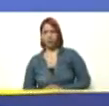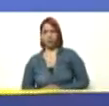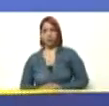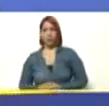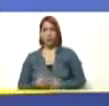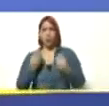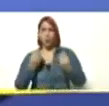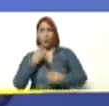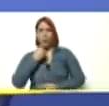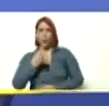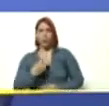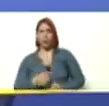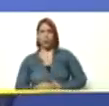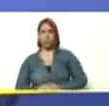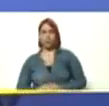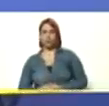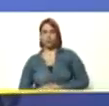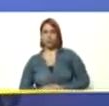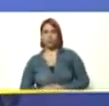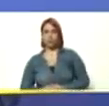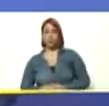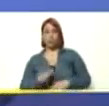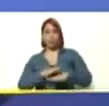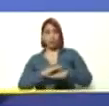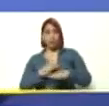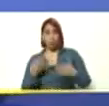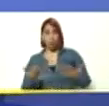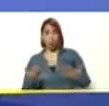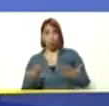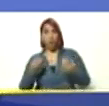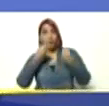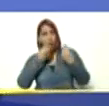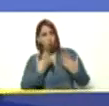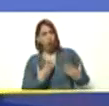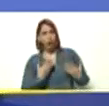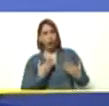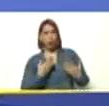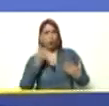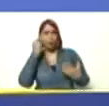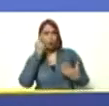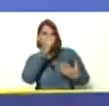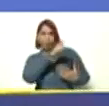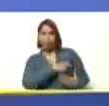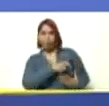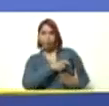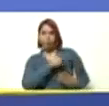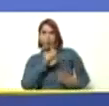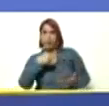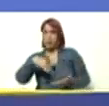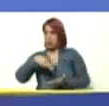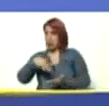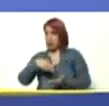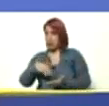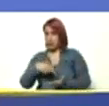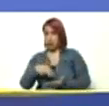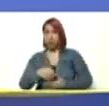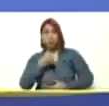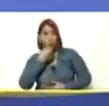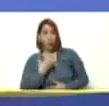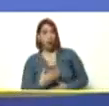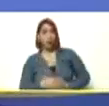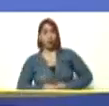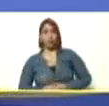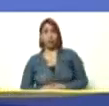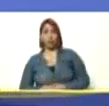como dice el dicho aquel, porque lo que es bueno para la pava, la salsa que es bueno para la pava.